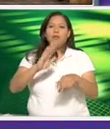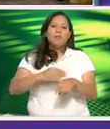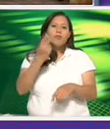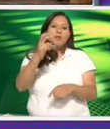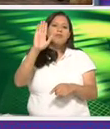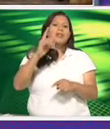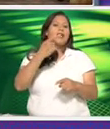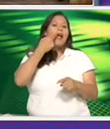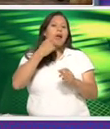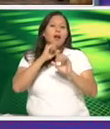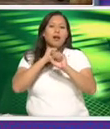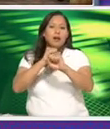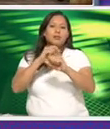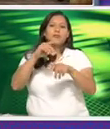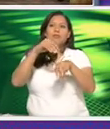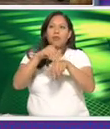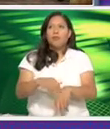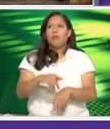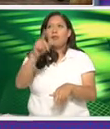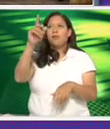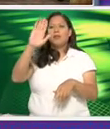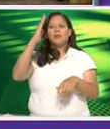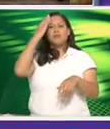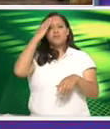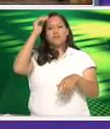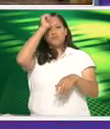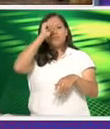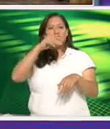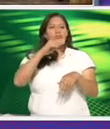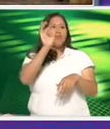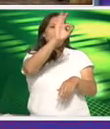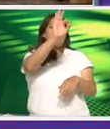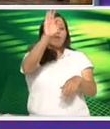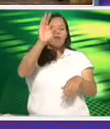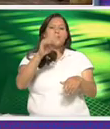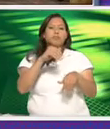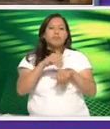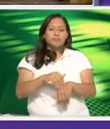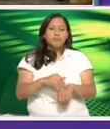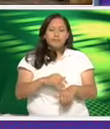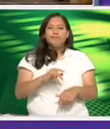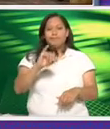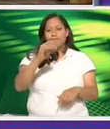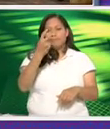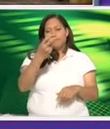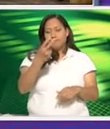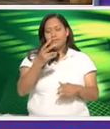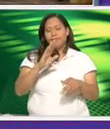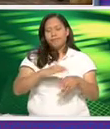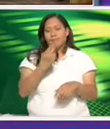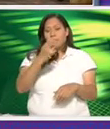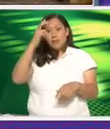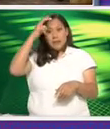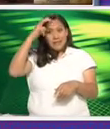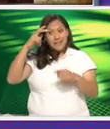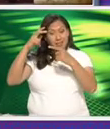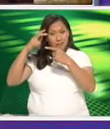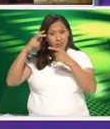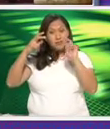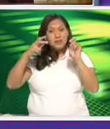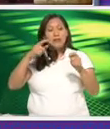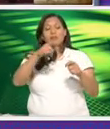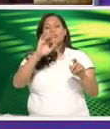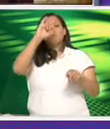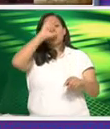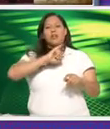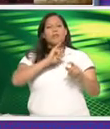un gancho, ¿no? Seguían muchísimo todo lo que tenía que ver con el catolicismo. Claro, aquí yo creo que tuvo que ver que Hidalgo tomara